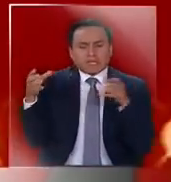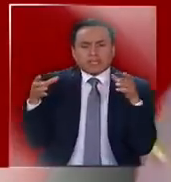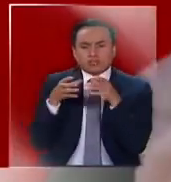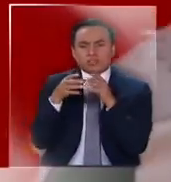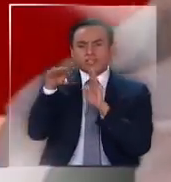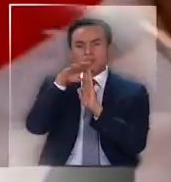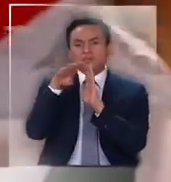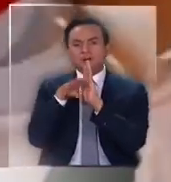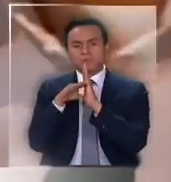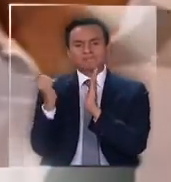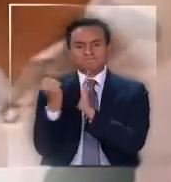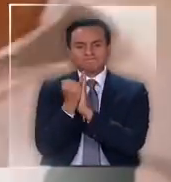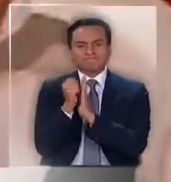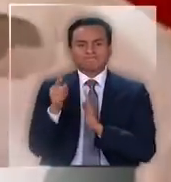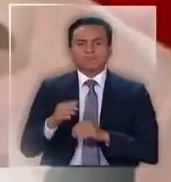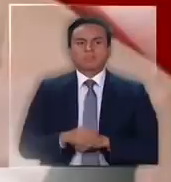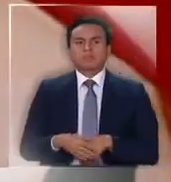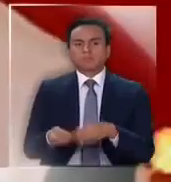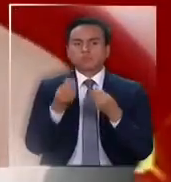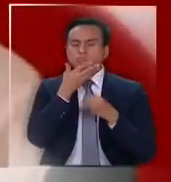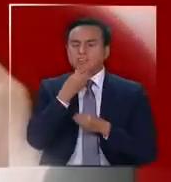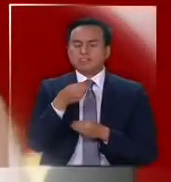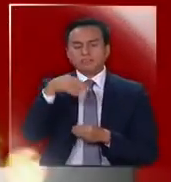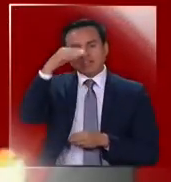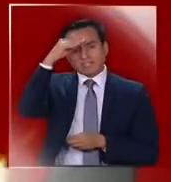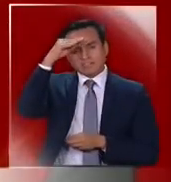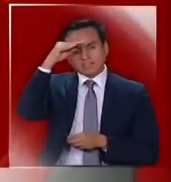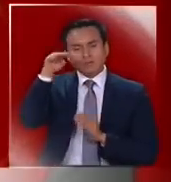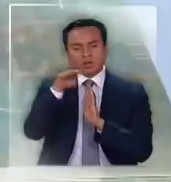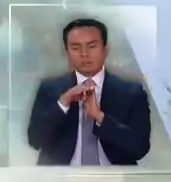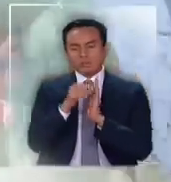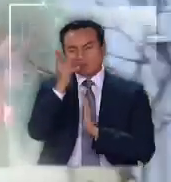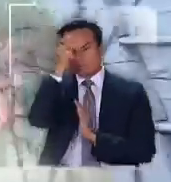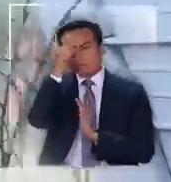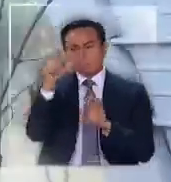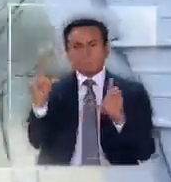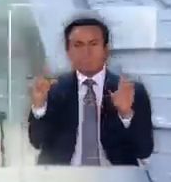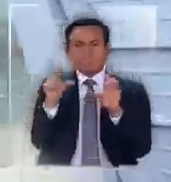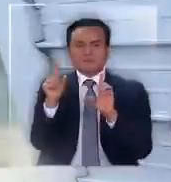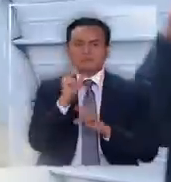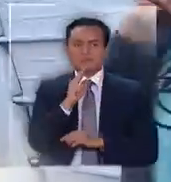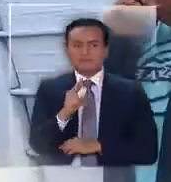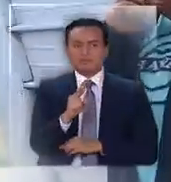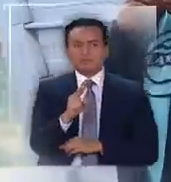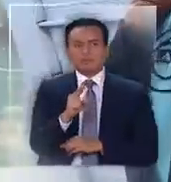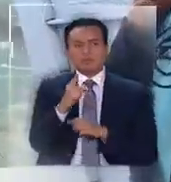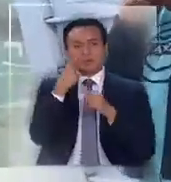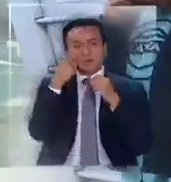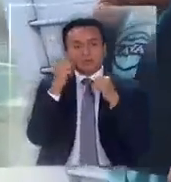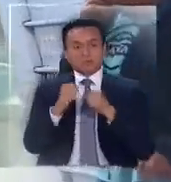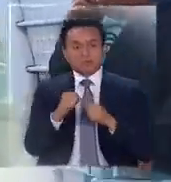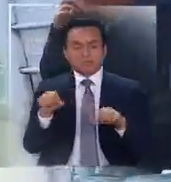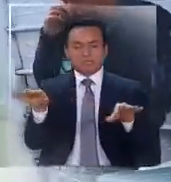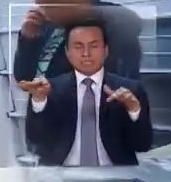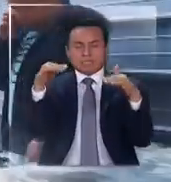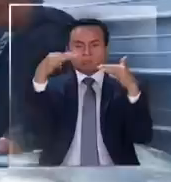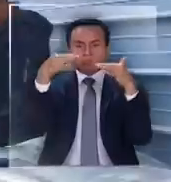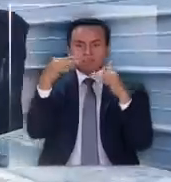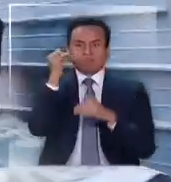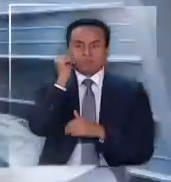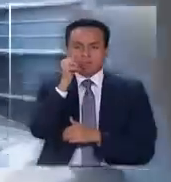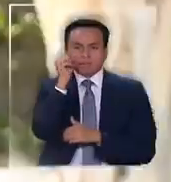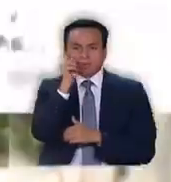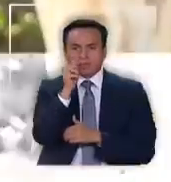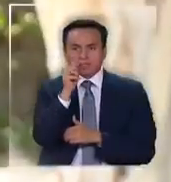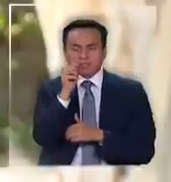del programa. Tuve una muy linda experiencia en el programa. Me enamoré de la televisión. Me enamoré de esta posibilidad de estar expuesto diariamente